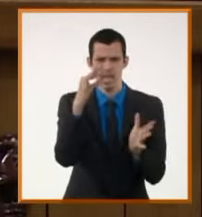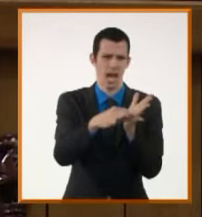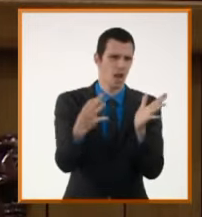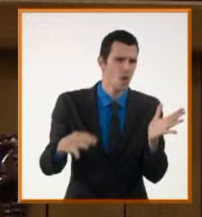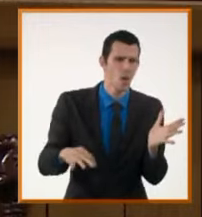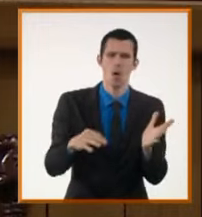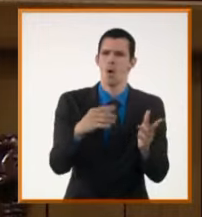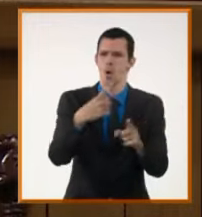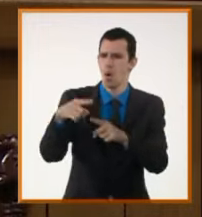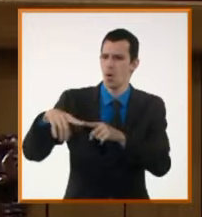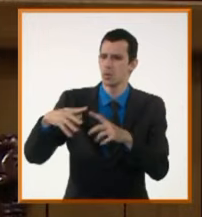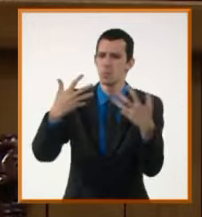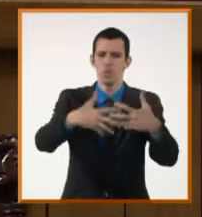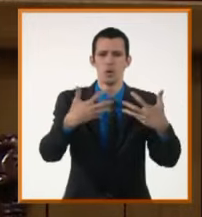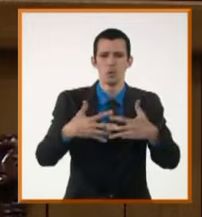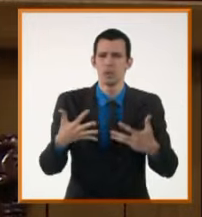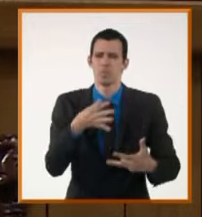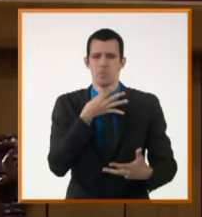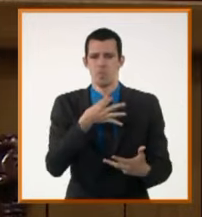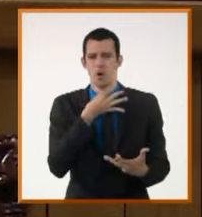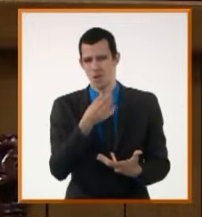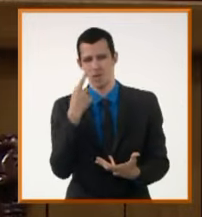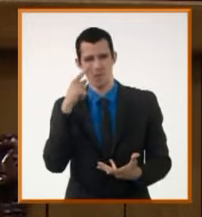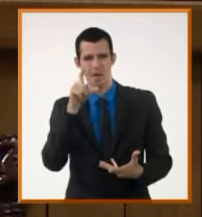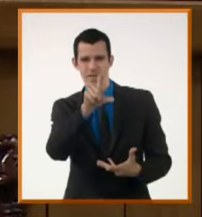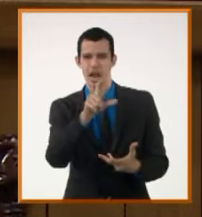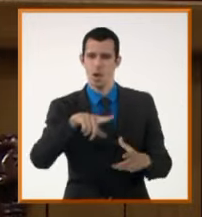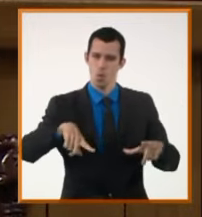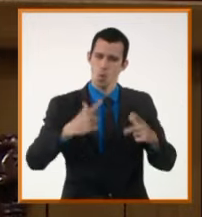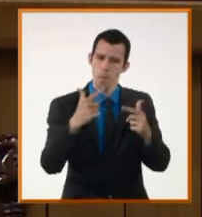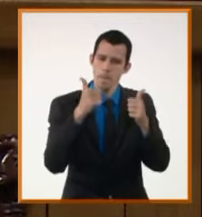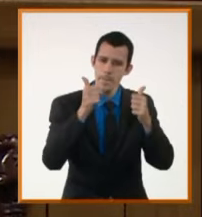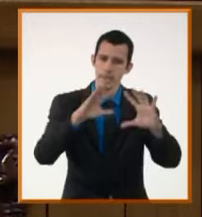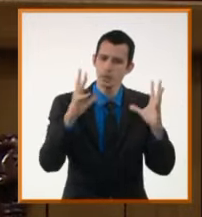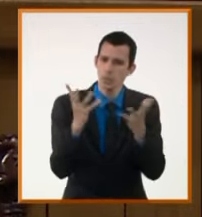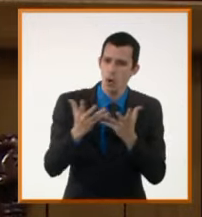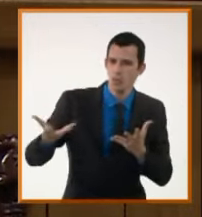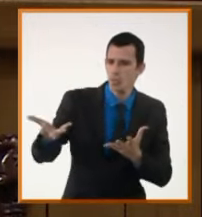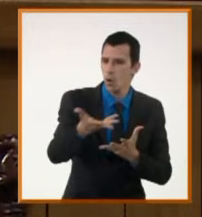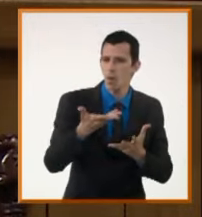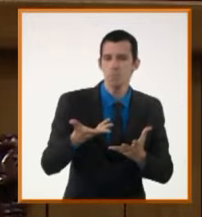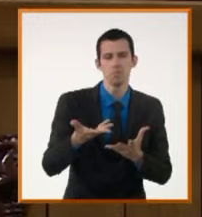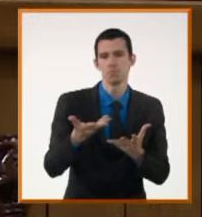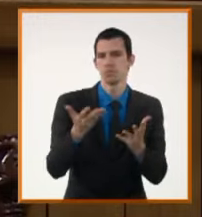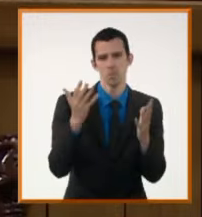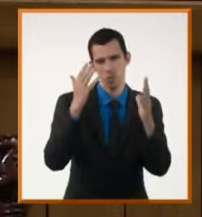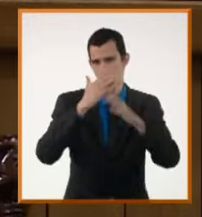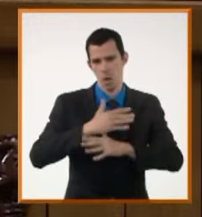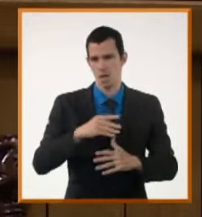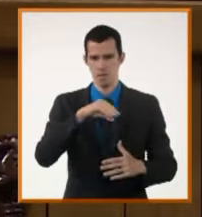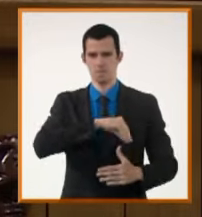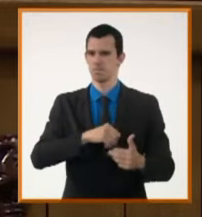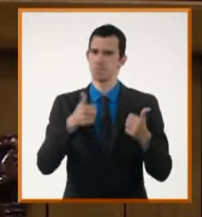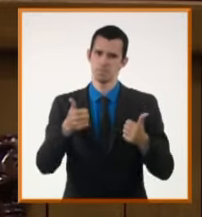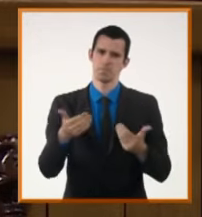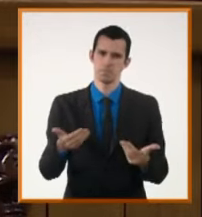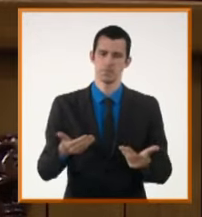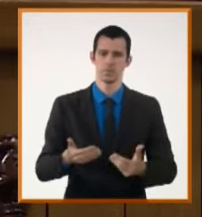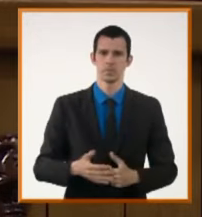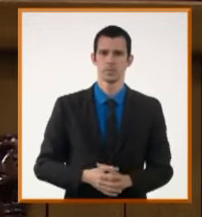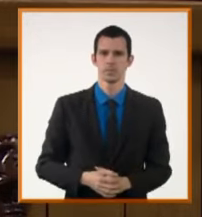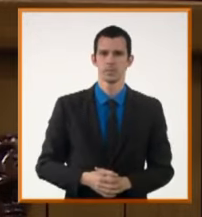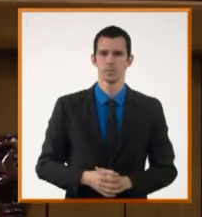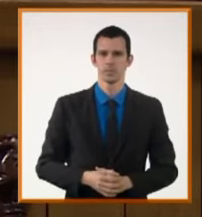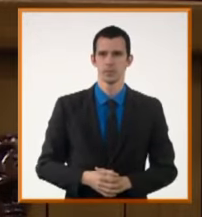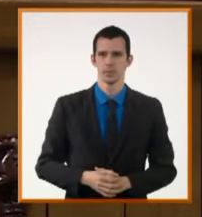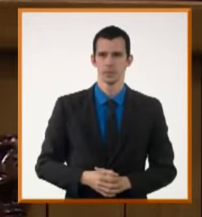que podamos disminuir los altos niveles de importación que se informaron aquí anteriormente. Nosotros,